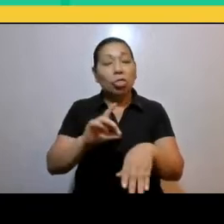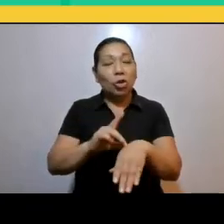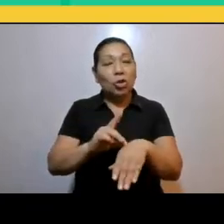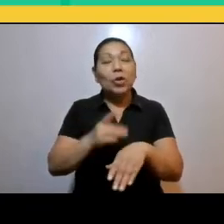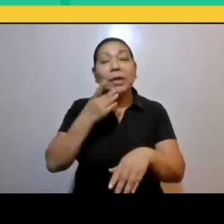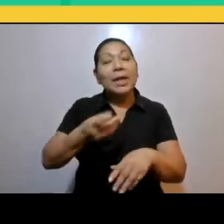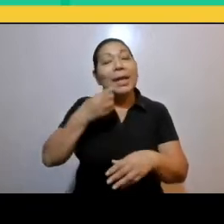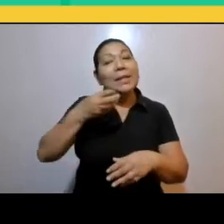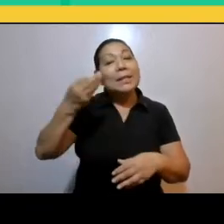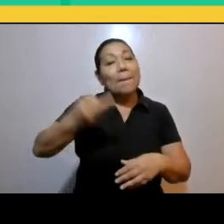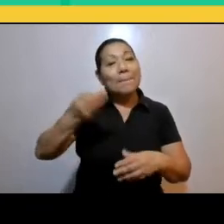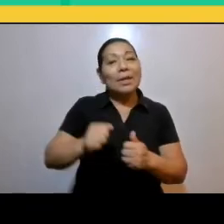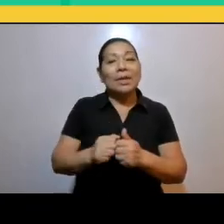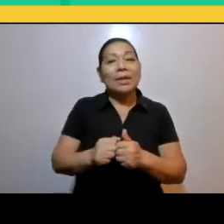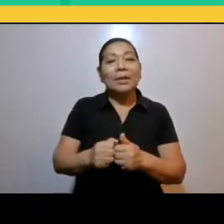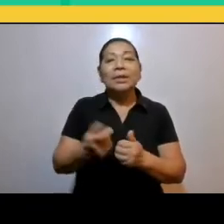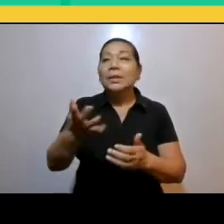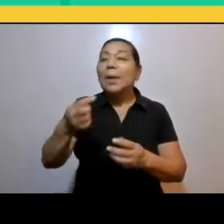en urología y en andrología.